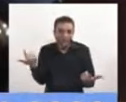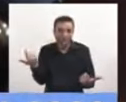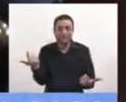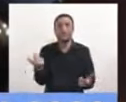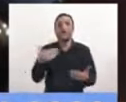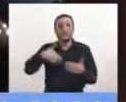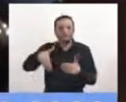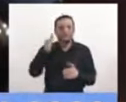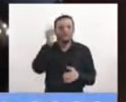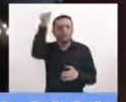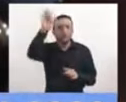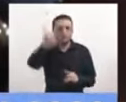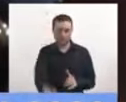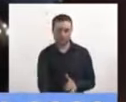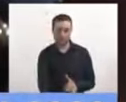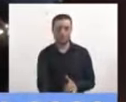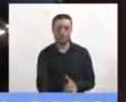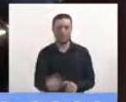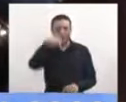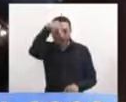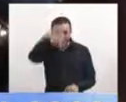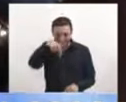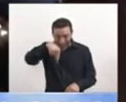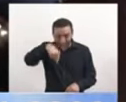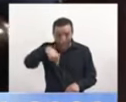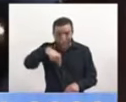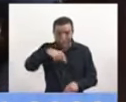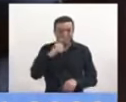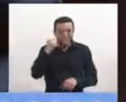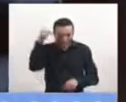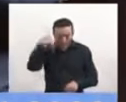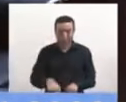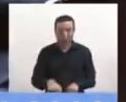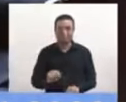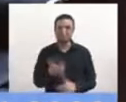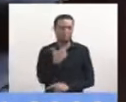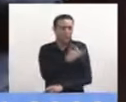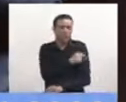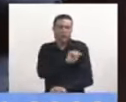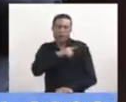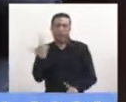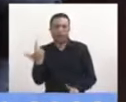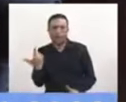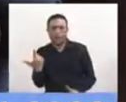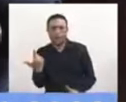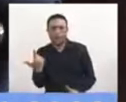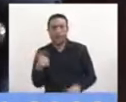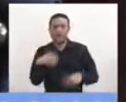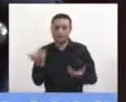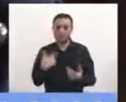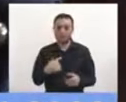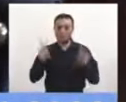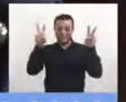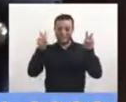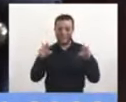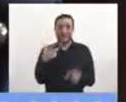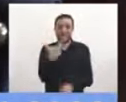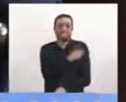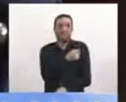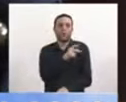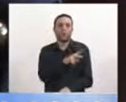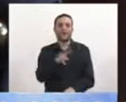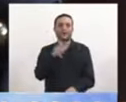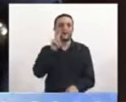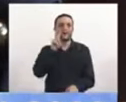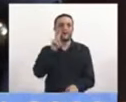Entonces, cuando uno ve un vacunatorio VIP, claramente que se enoja. Es una canallada tan grande que alguien me dijo algo que me hizo reflexionar. No es muy distinto